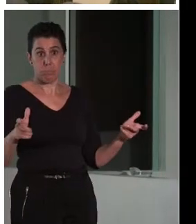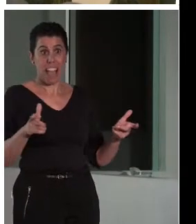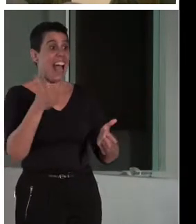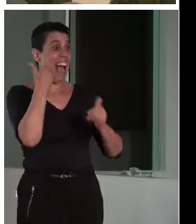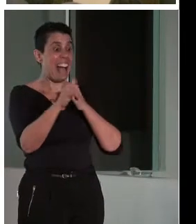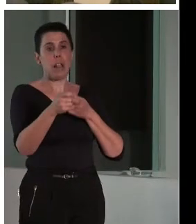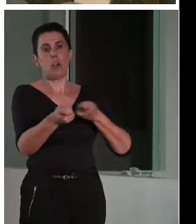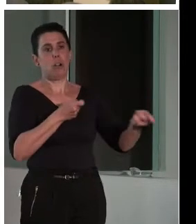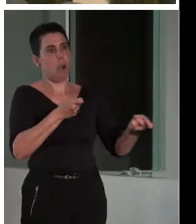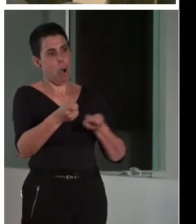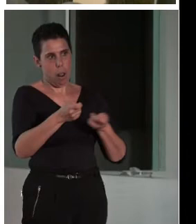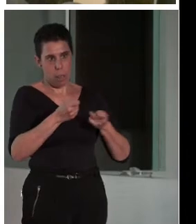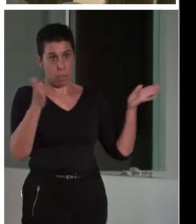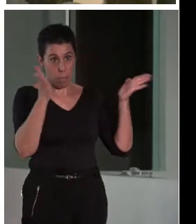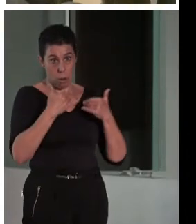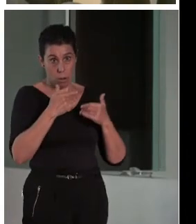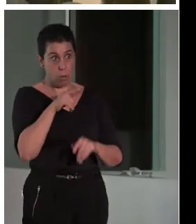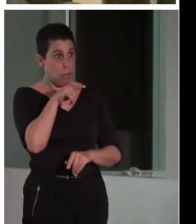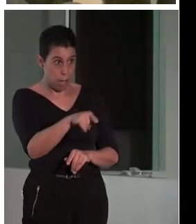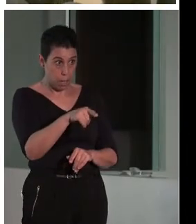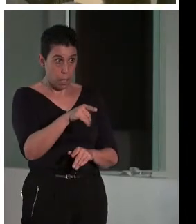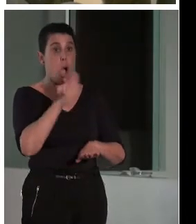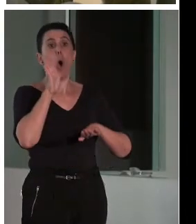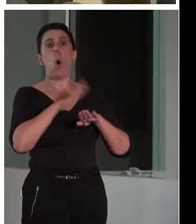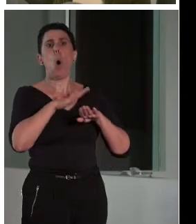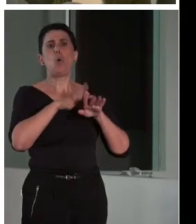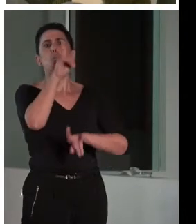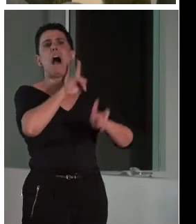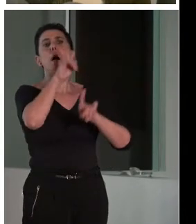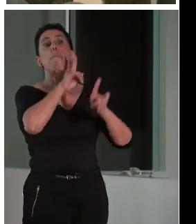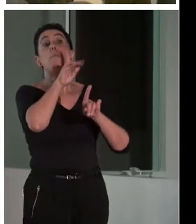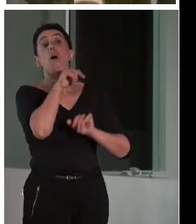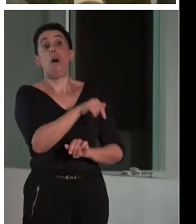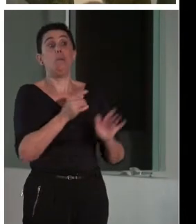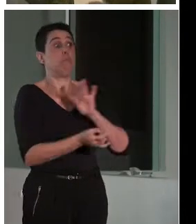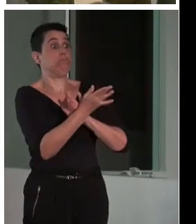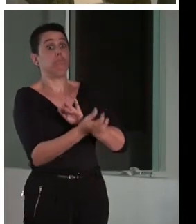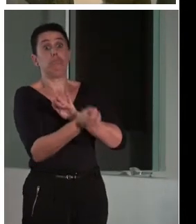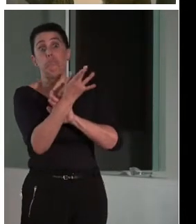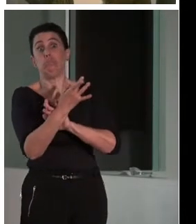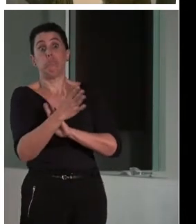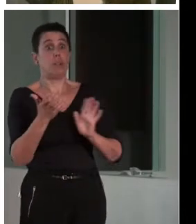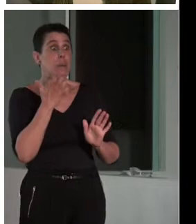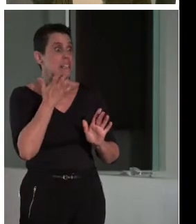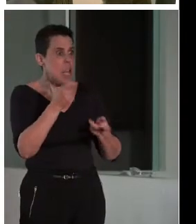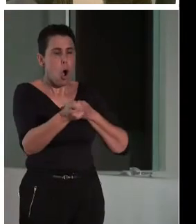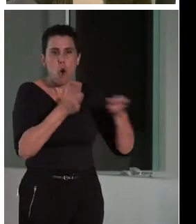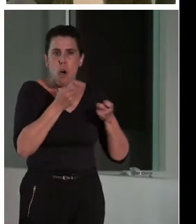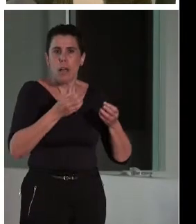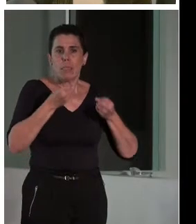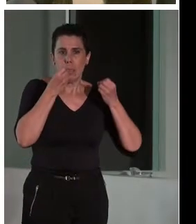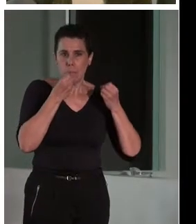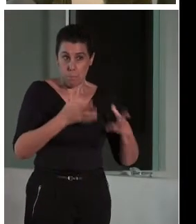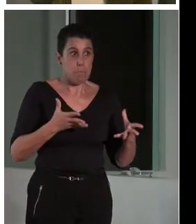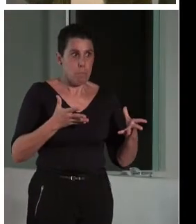generando en gran parte muchos de los conflictos que vemos que tendrían solución con mejores estrategias coordinadores y mediadores entre